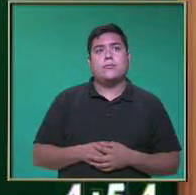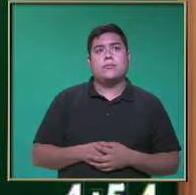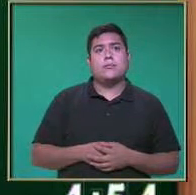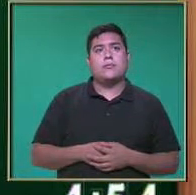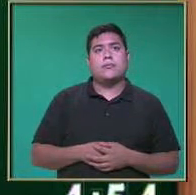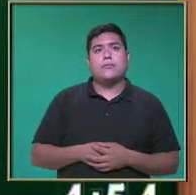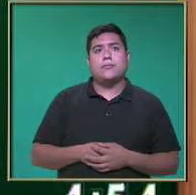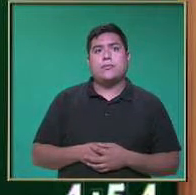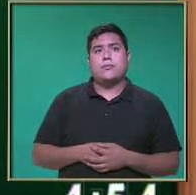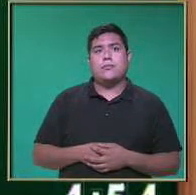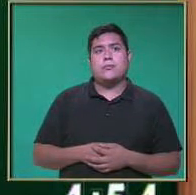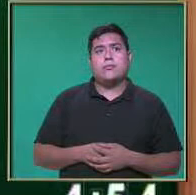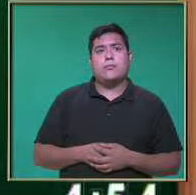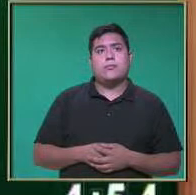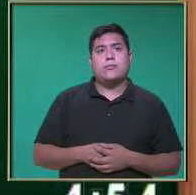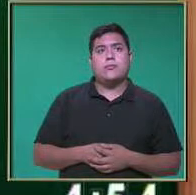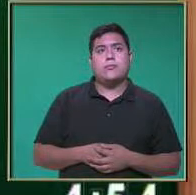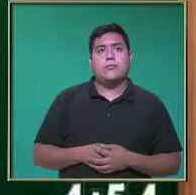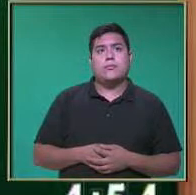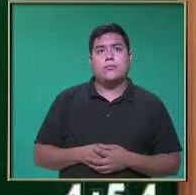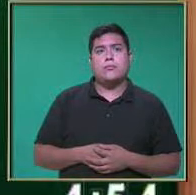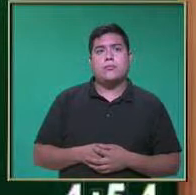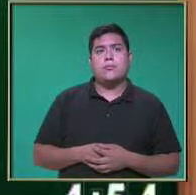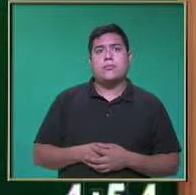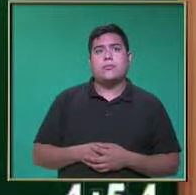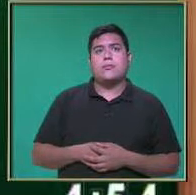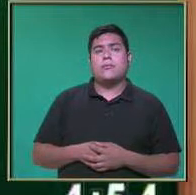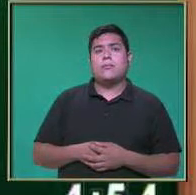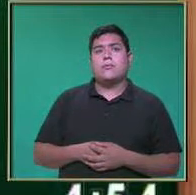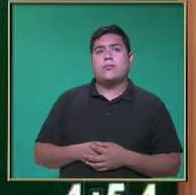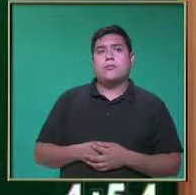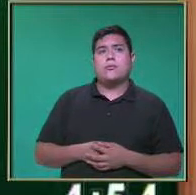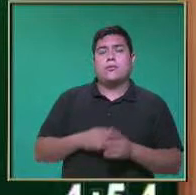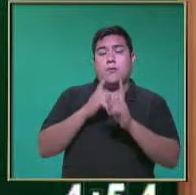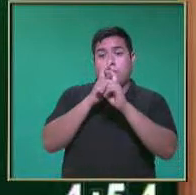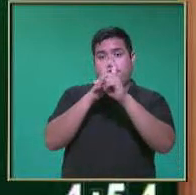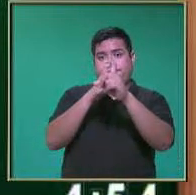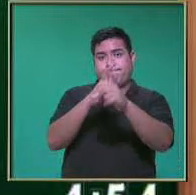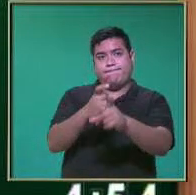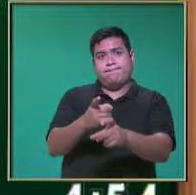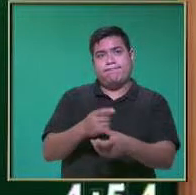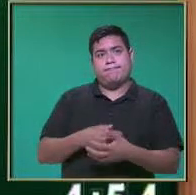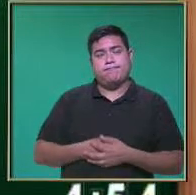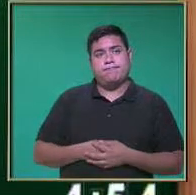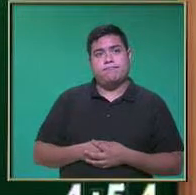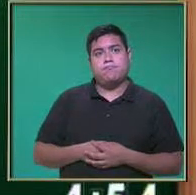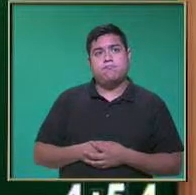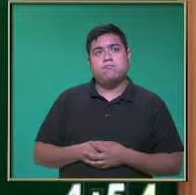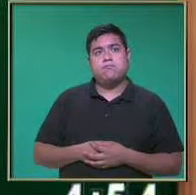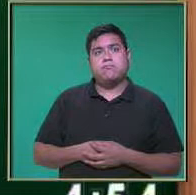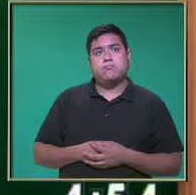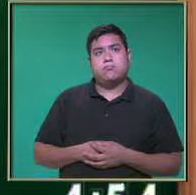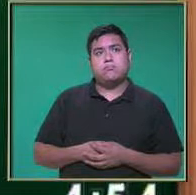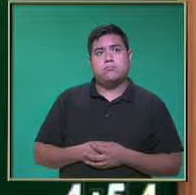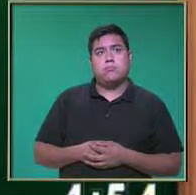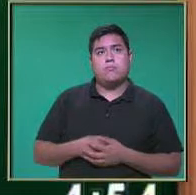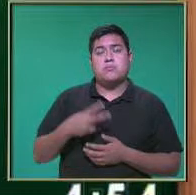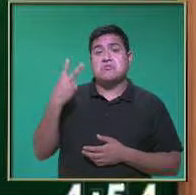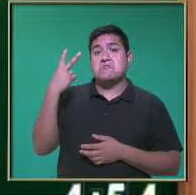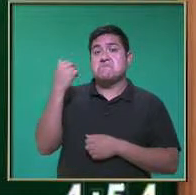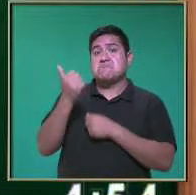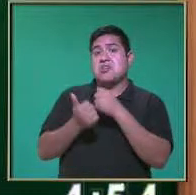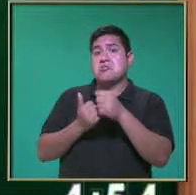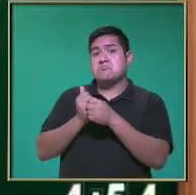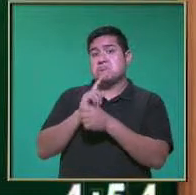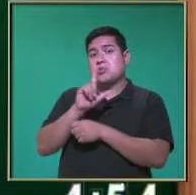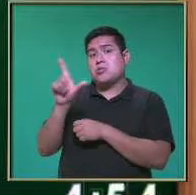family all this time and he was learning many things that would later help him lead his kingdom. Dice, 2 años más